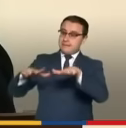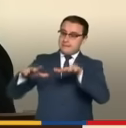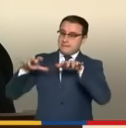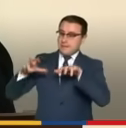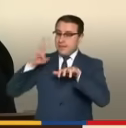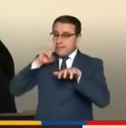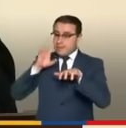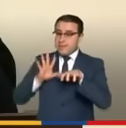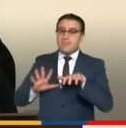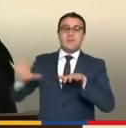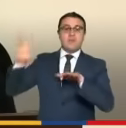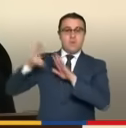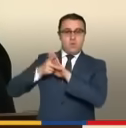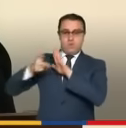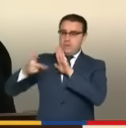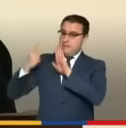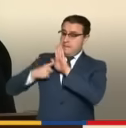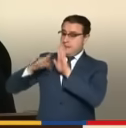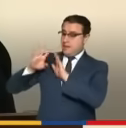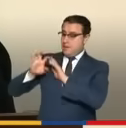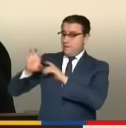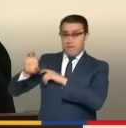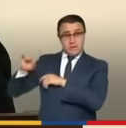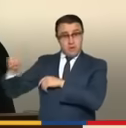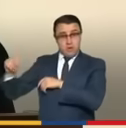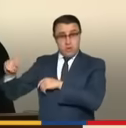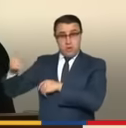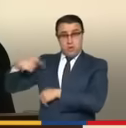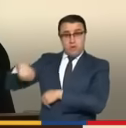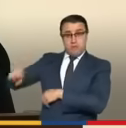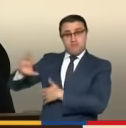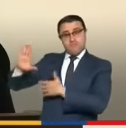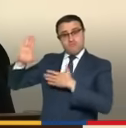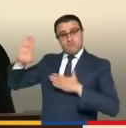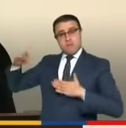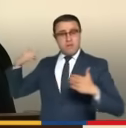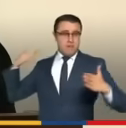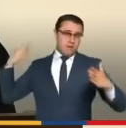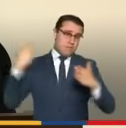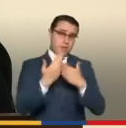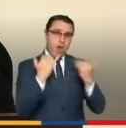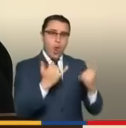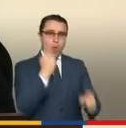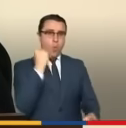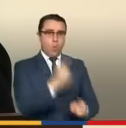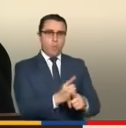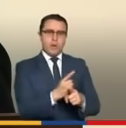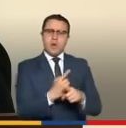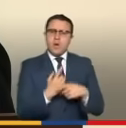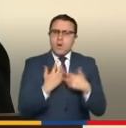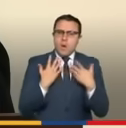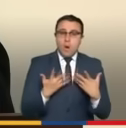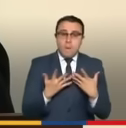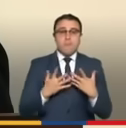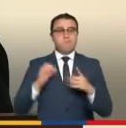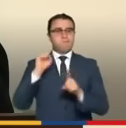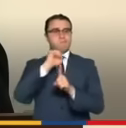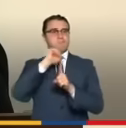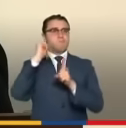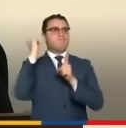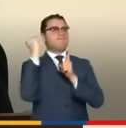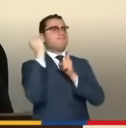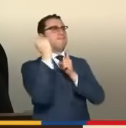en 1991, se puede volver realidad, y es que seamos una sociedad de derechos, es